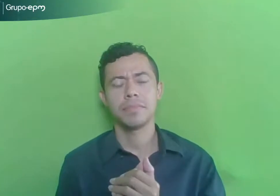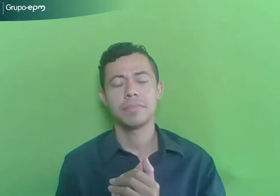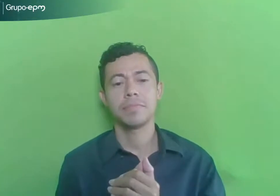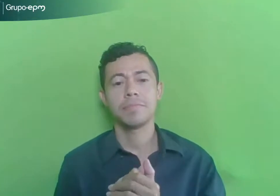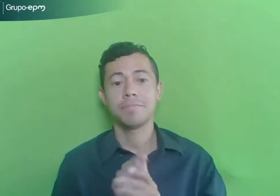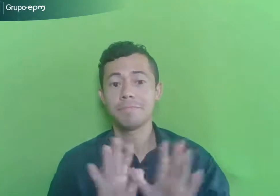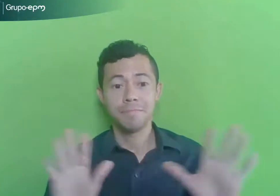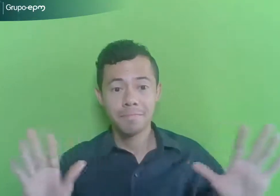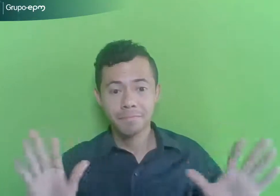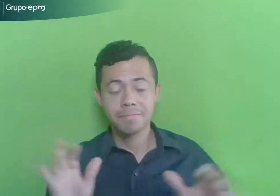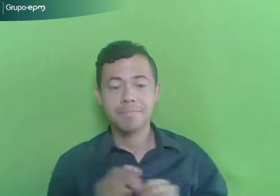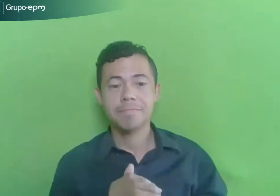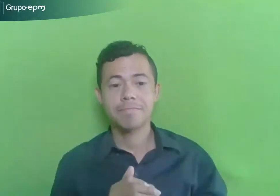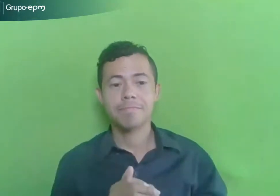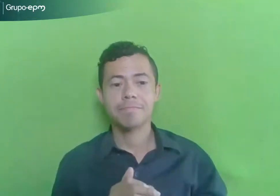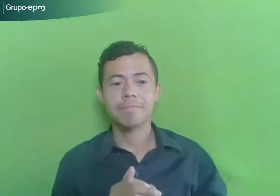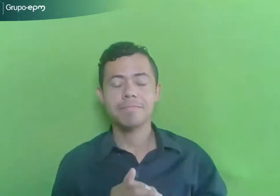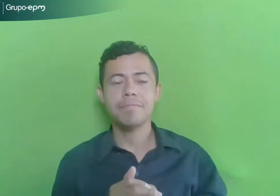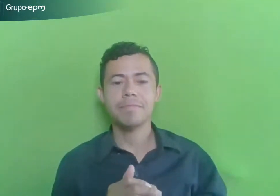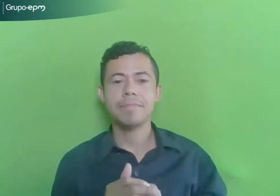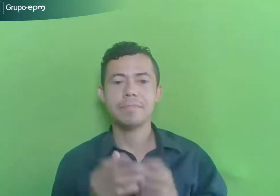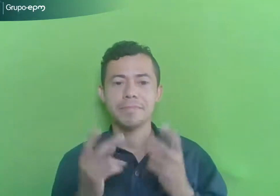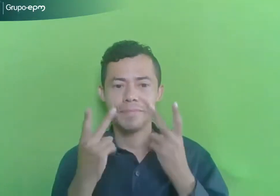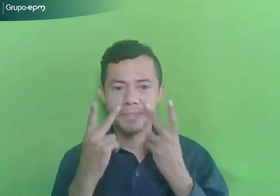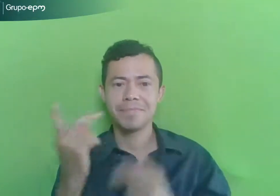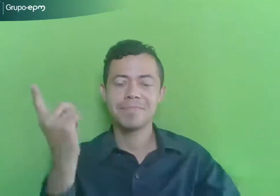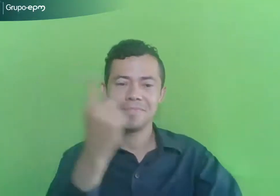más, les deseamos un